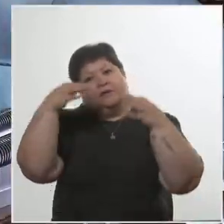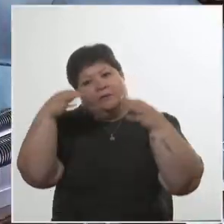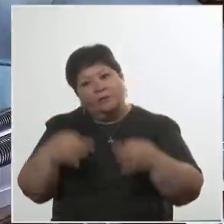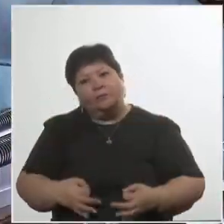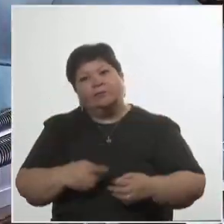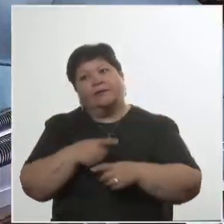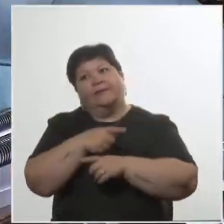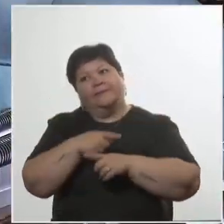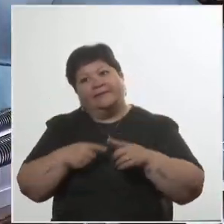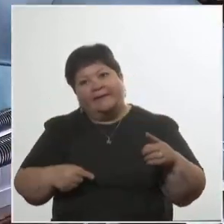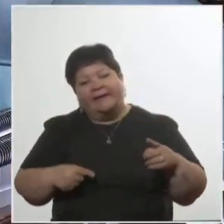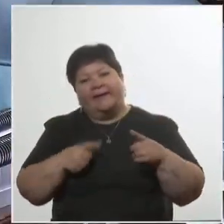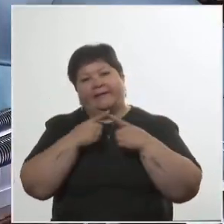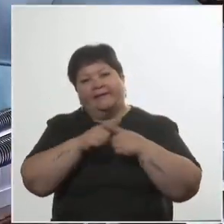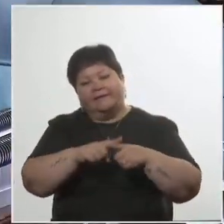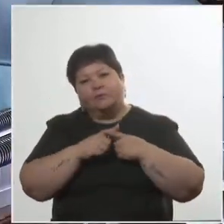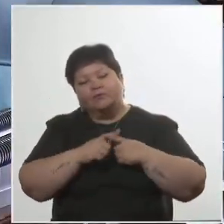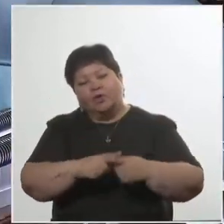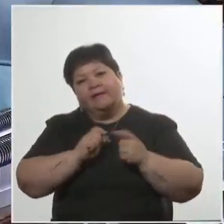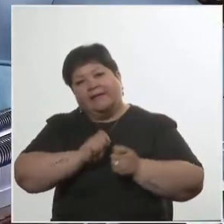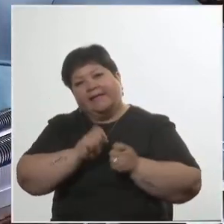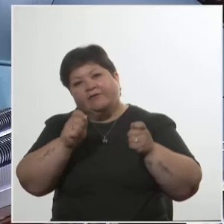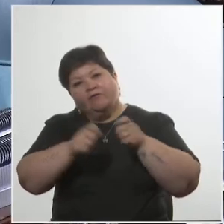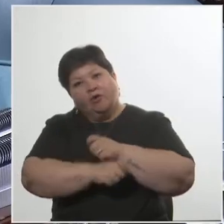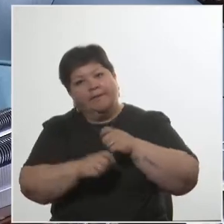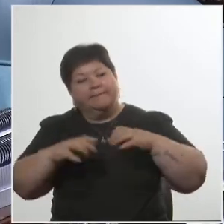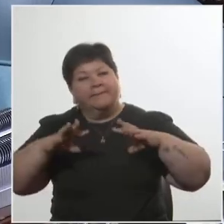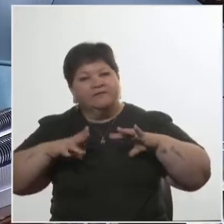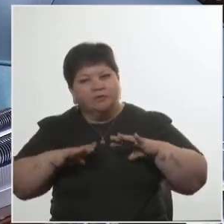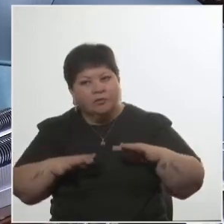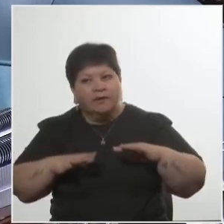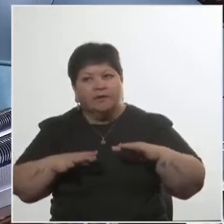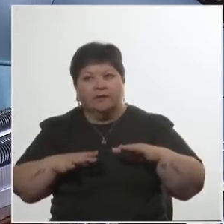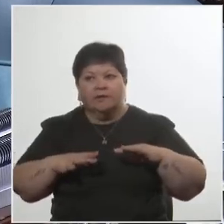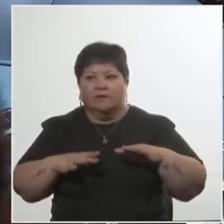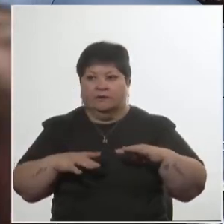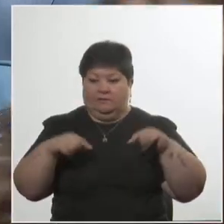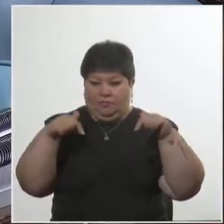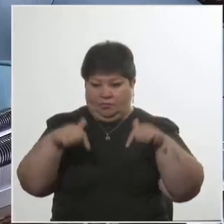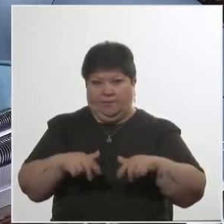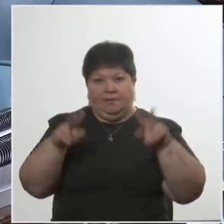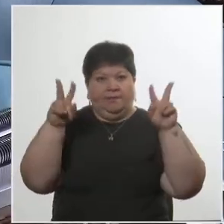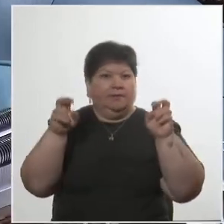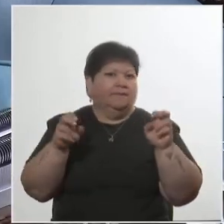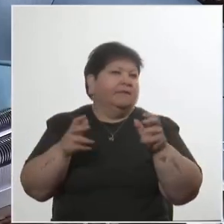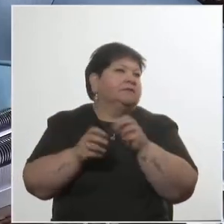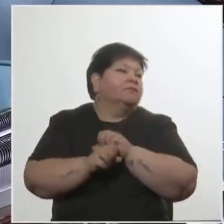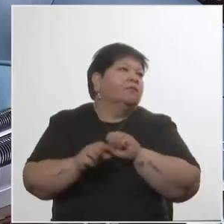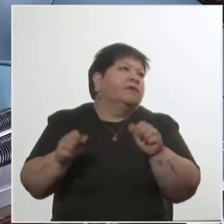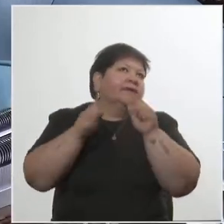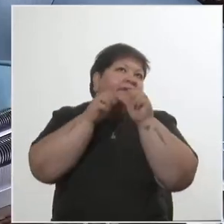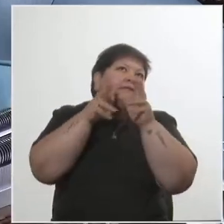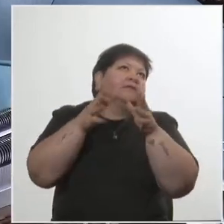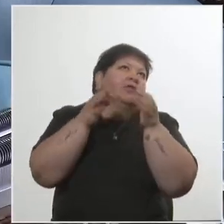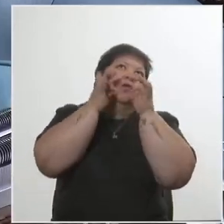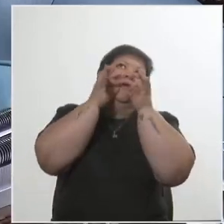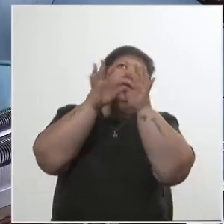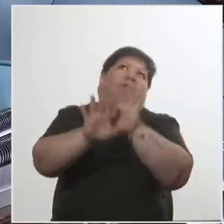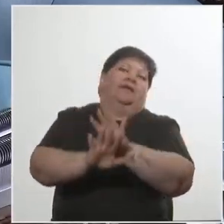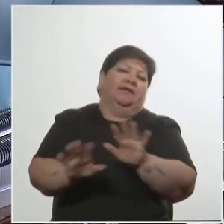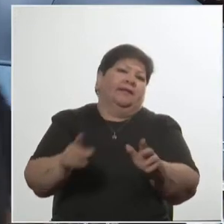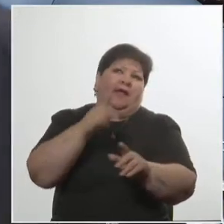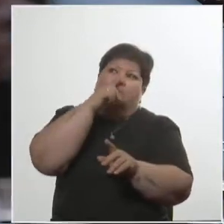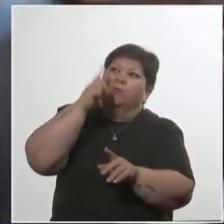de la Reforma previsional con este tema se podrá decir lo que se podrá decir de los apuros